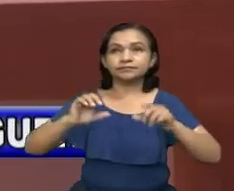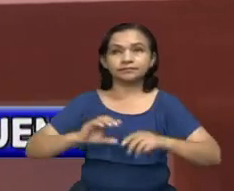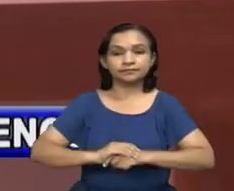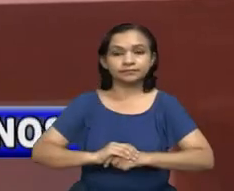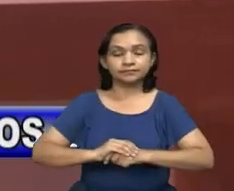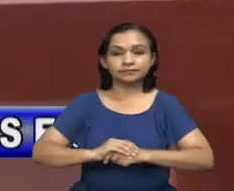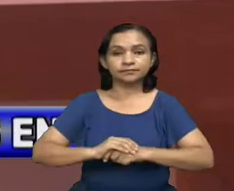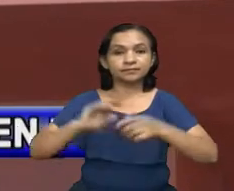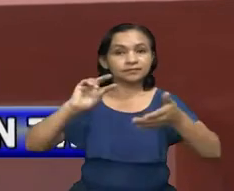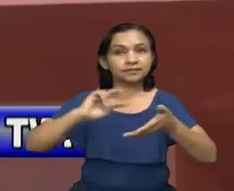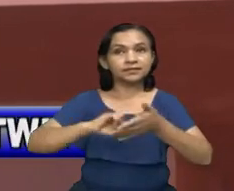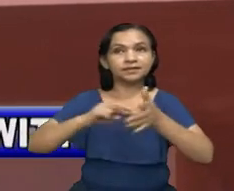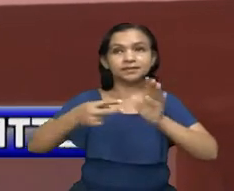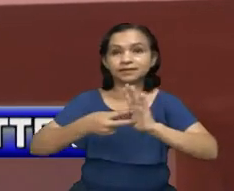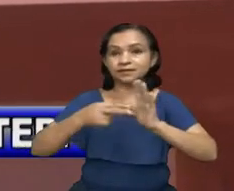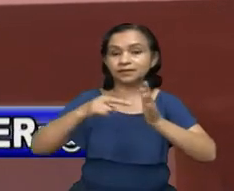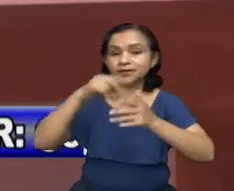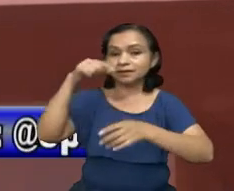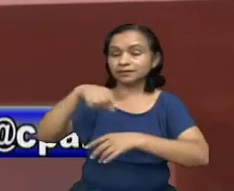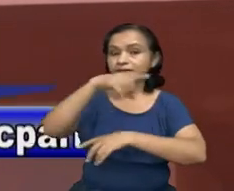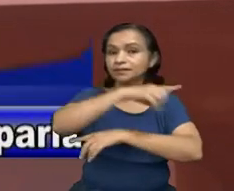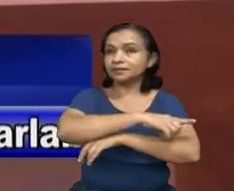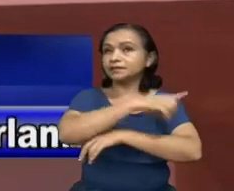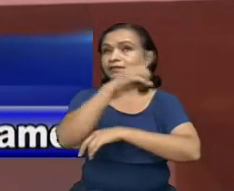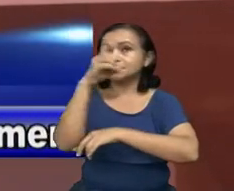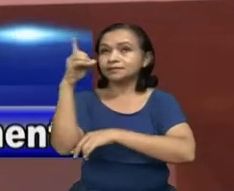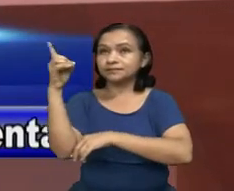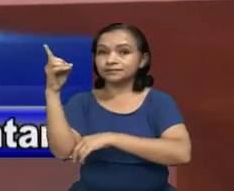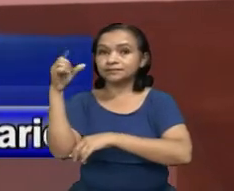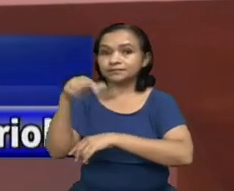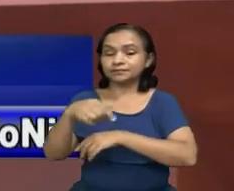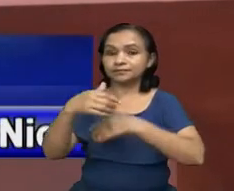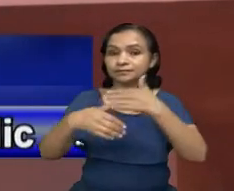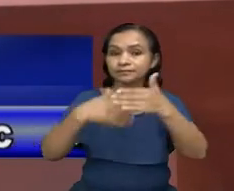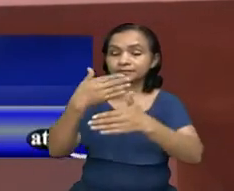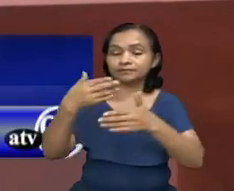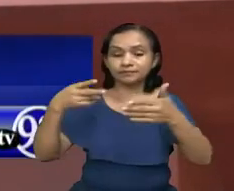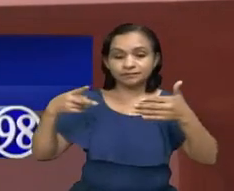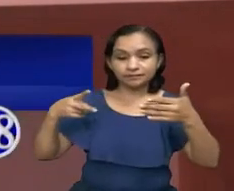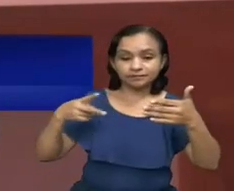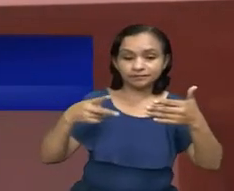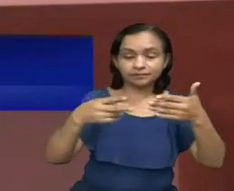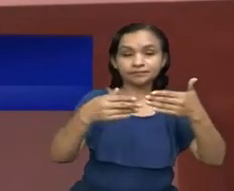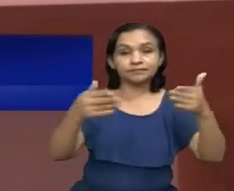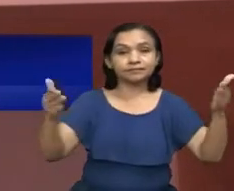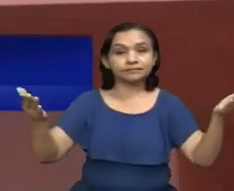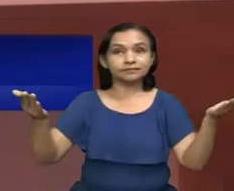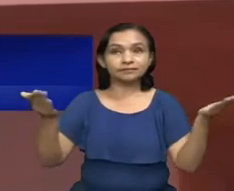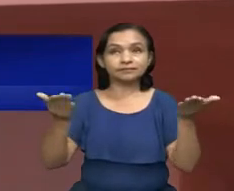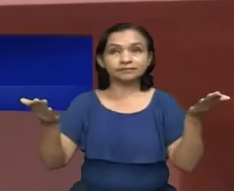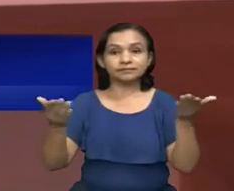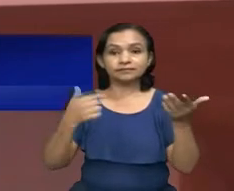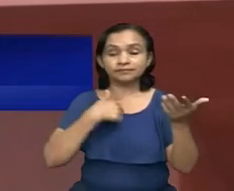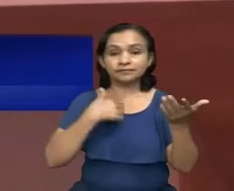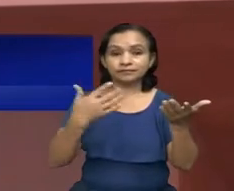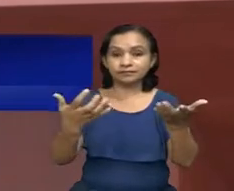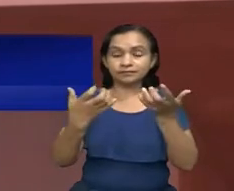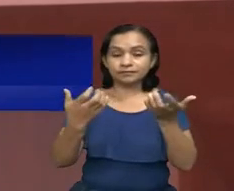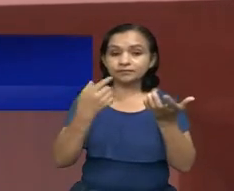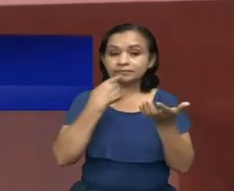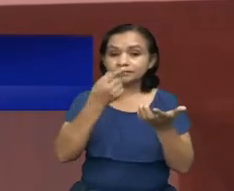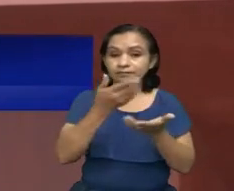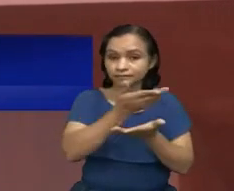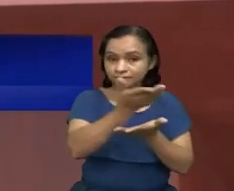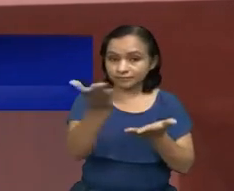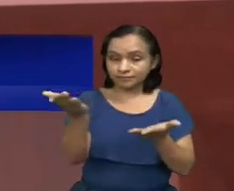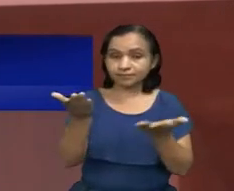Por eso, hoy, en este proceso de inauguración, yo quiero decirle a ustedes